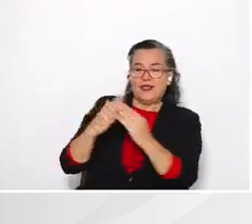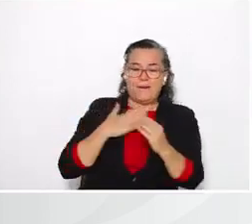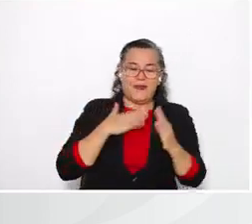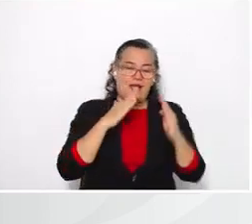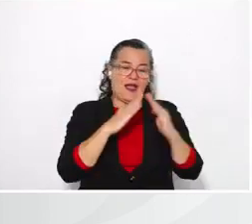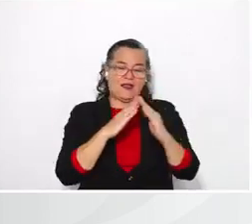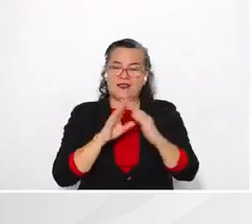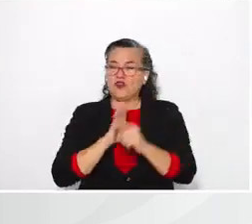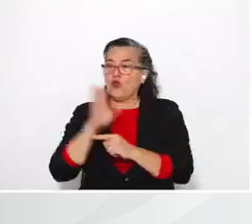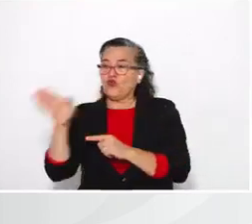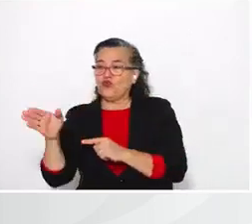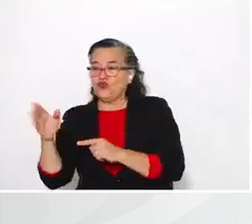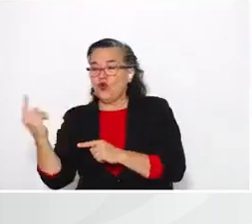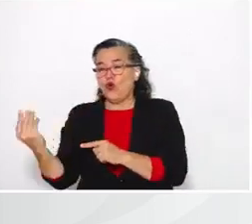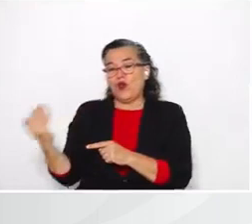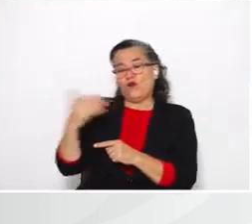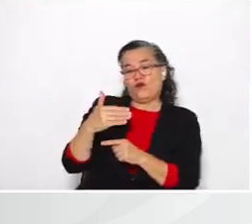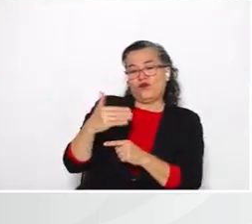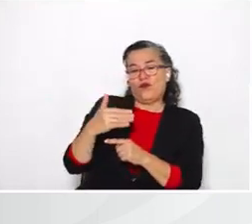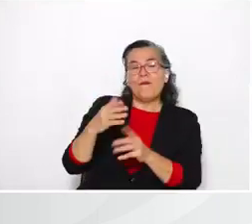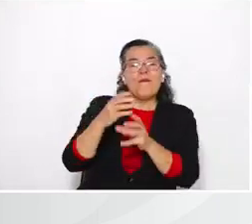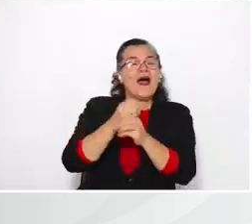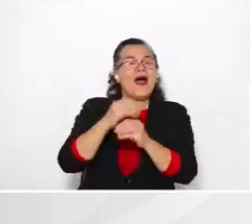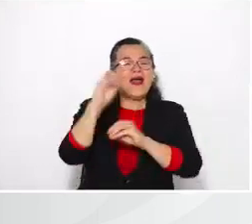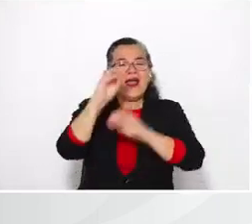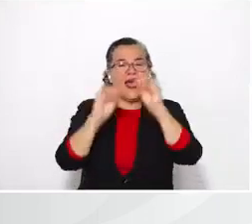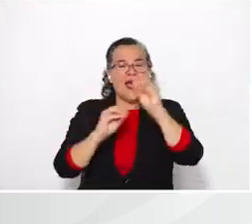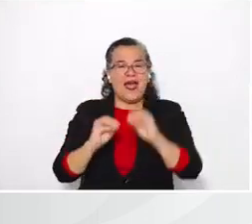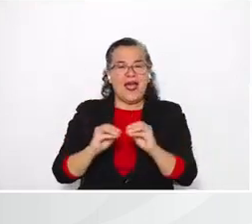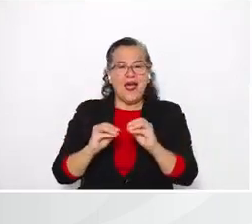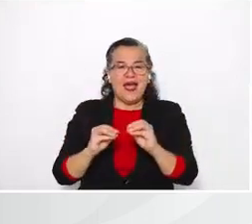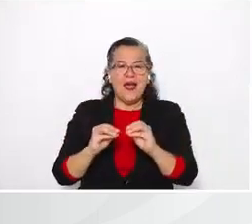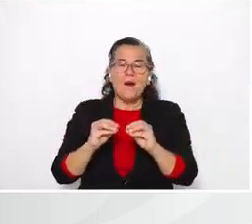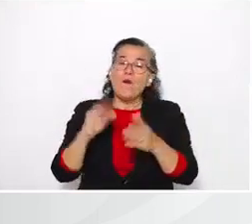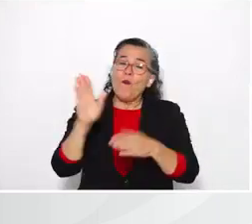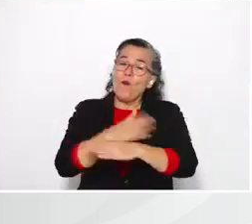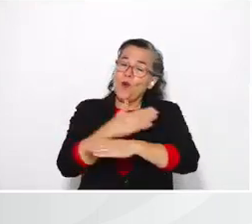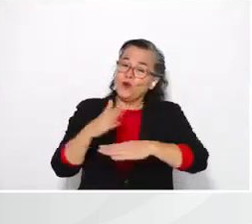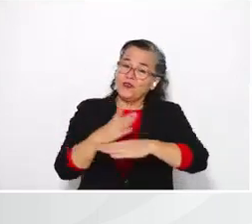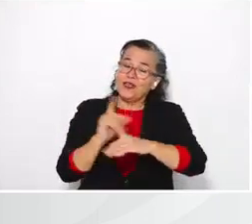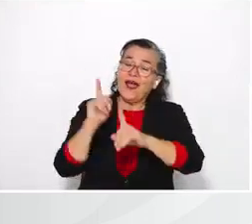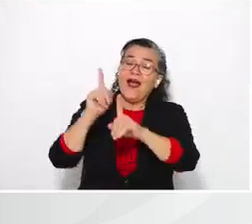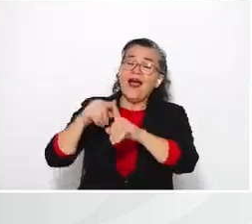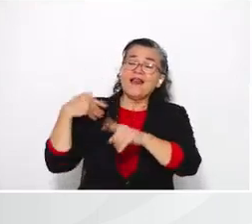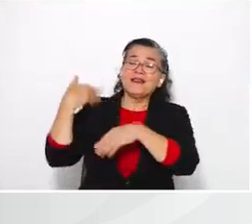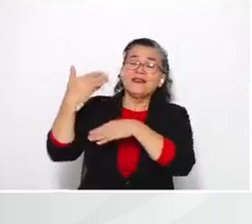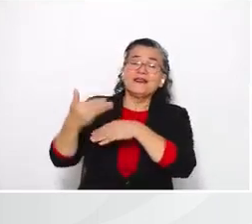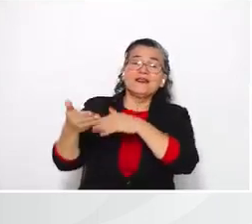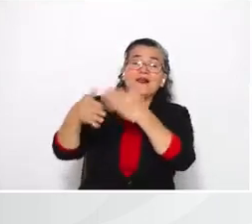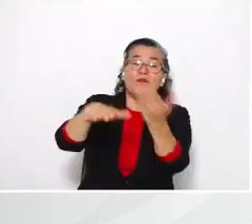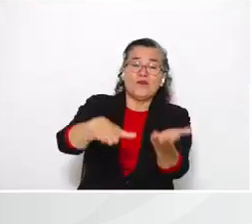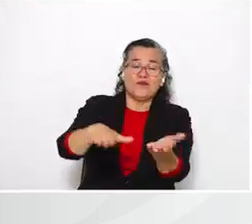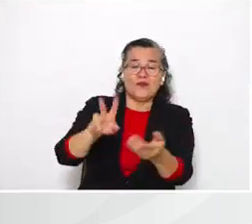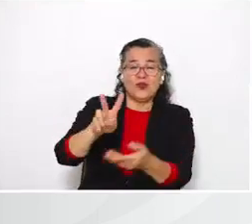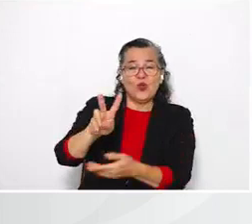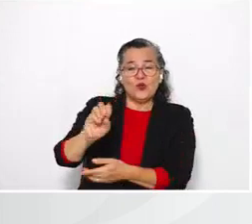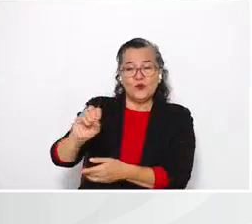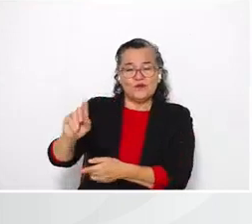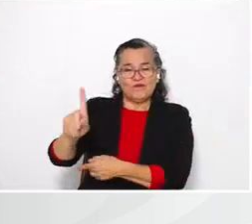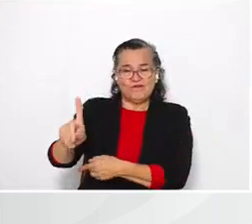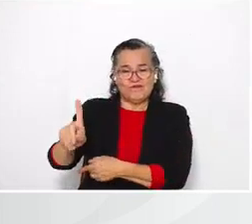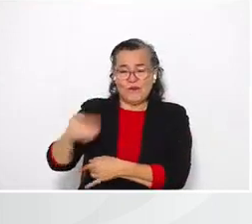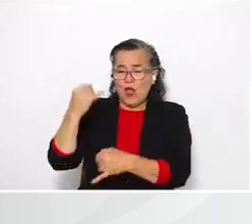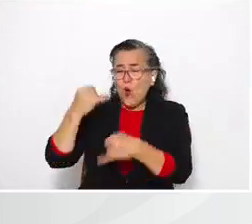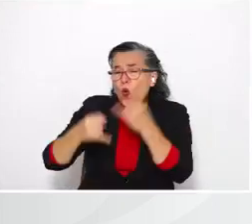música. Esto duró hasta la muerte de Enrique en el 2001. Nos reunimos la última vez a